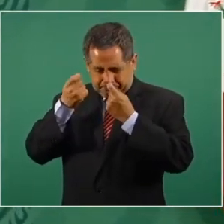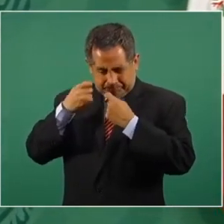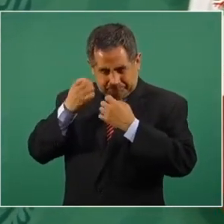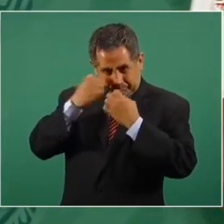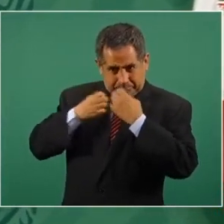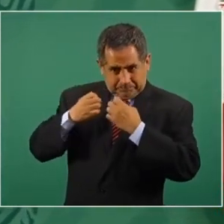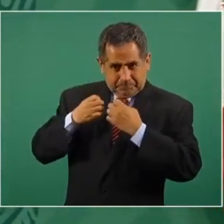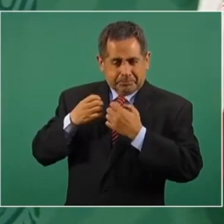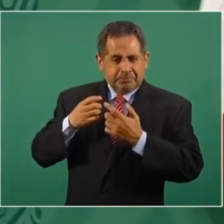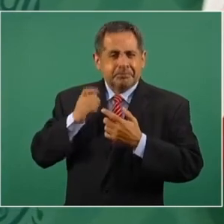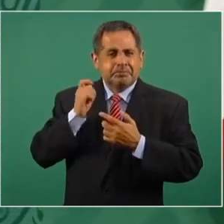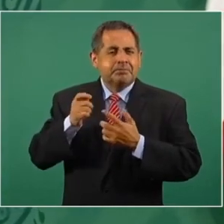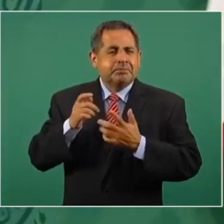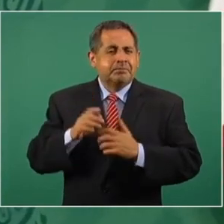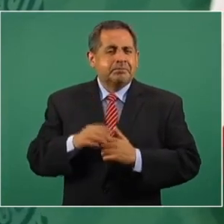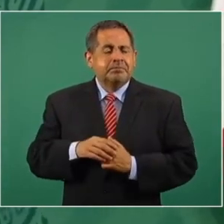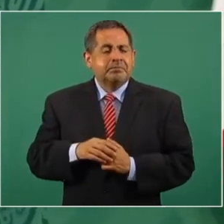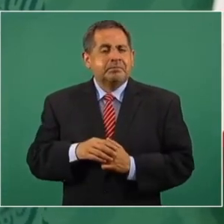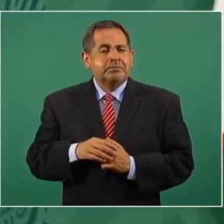solo